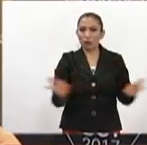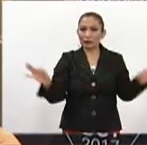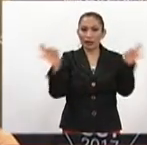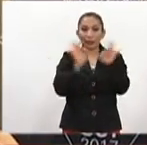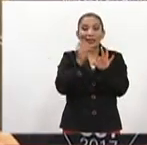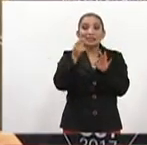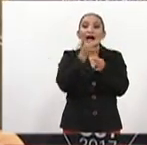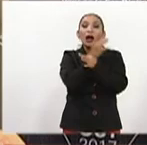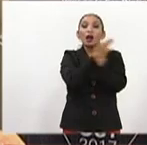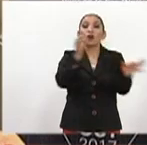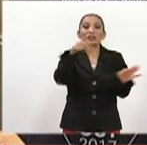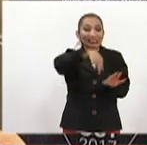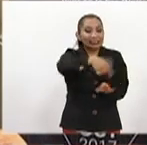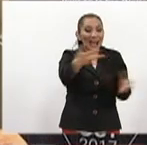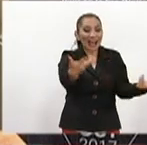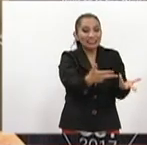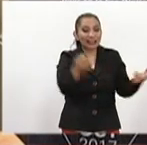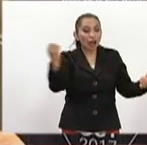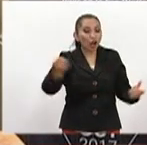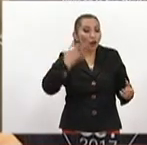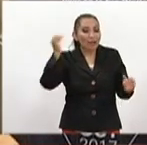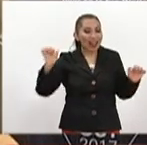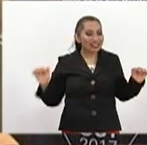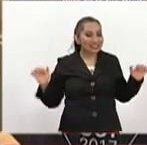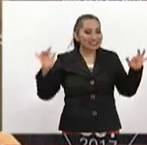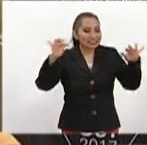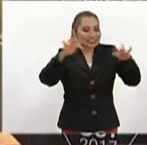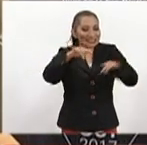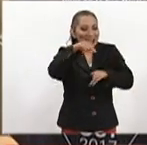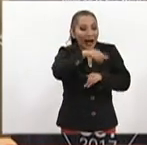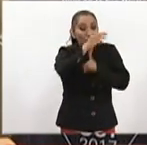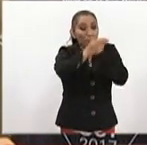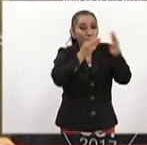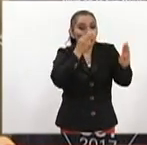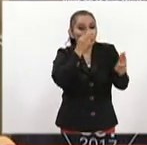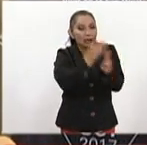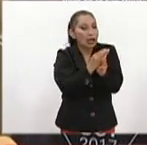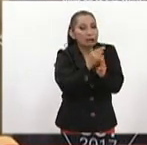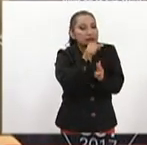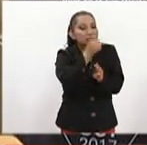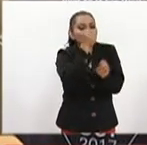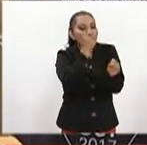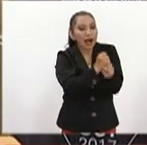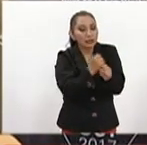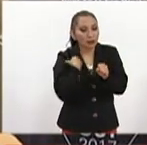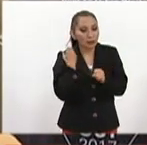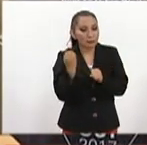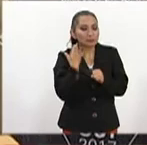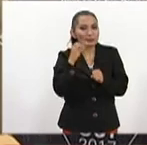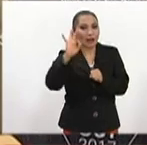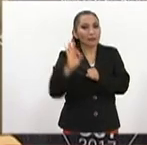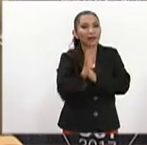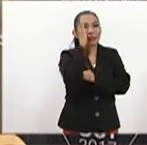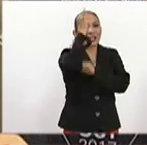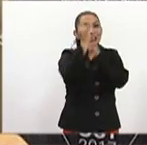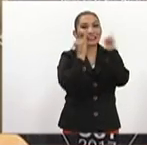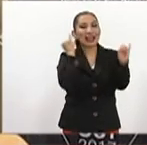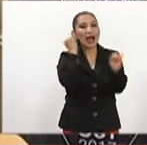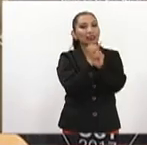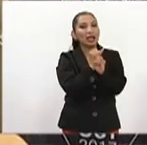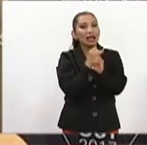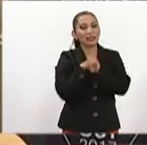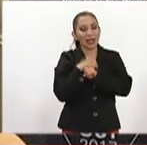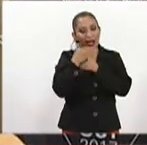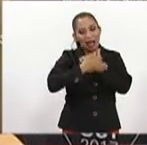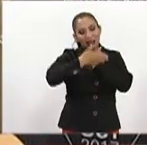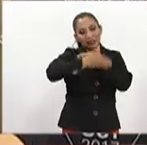es el anuncio de la realización de la conferencia mundial anual que realiza la Federación Internacional de